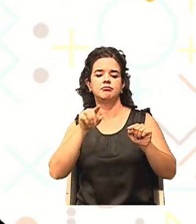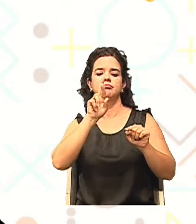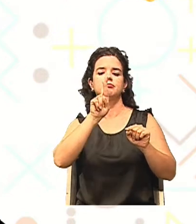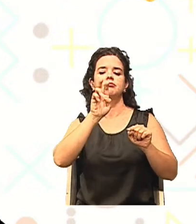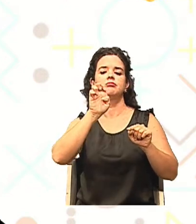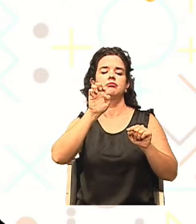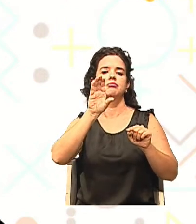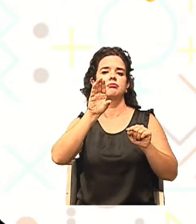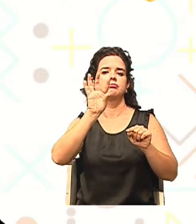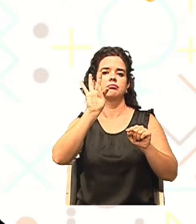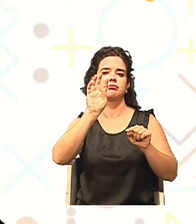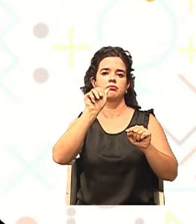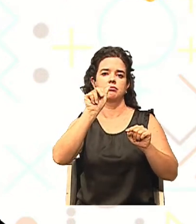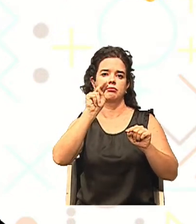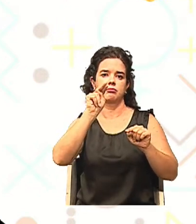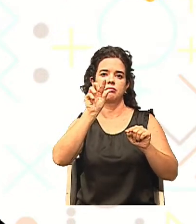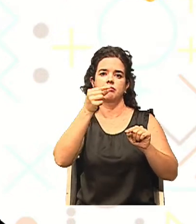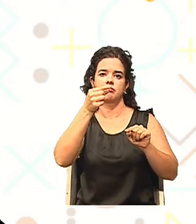Su base